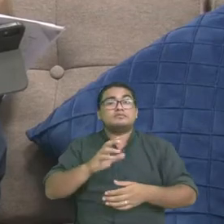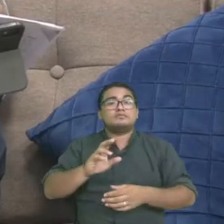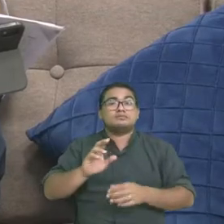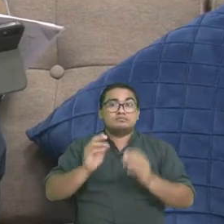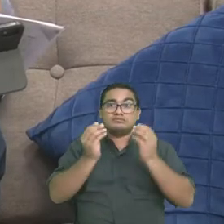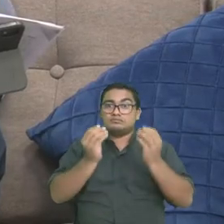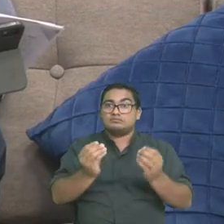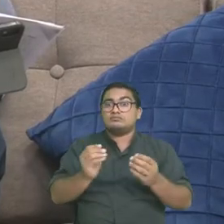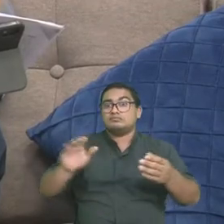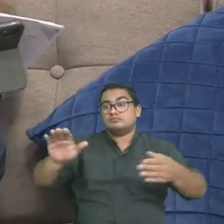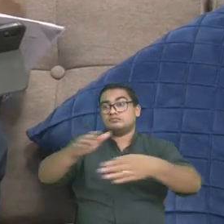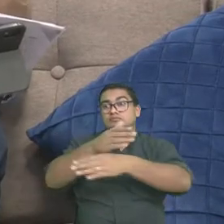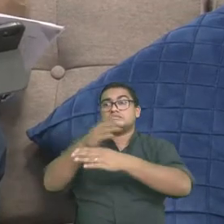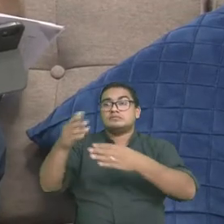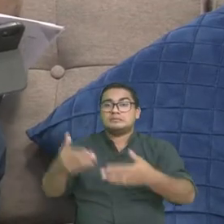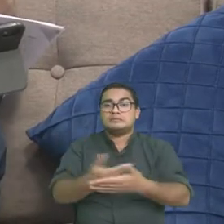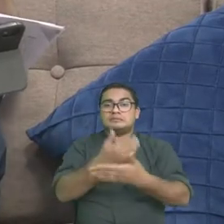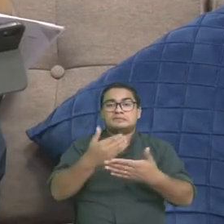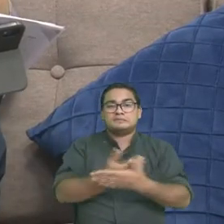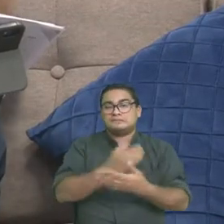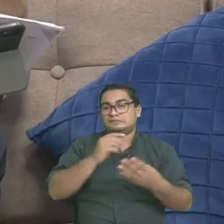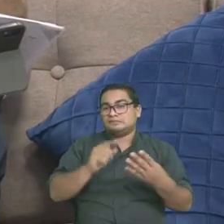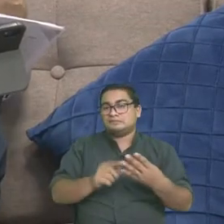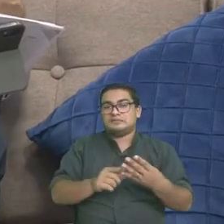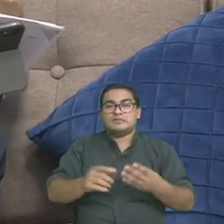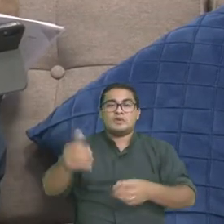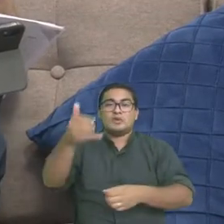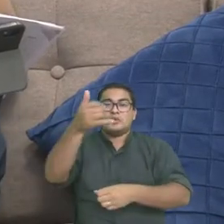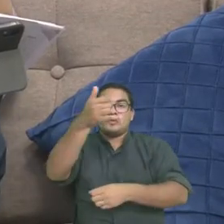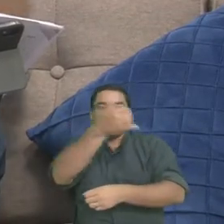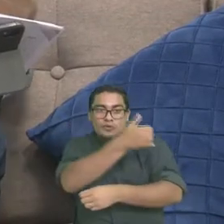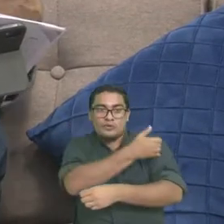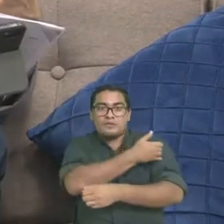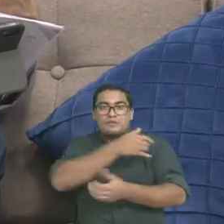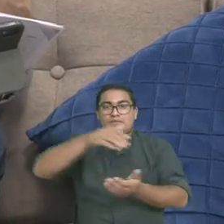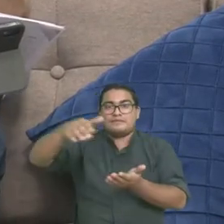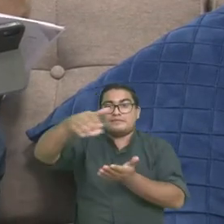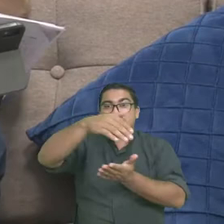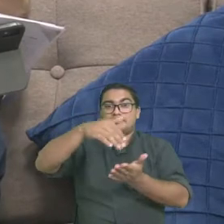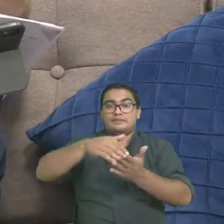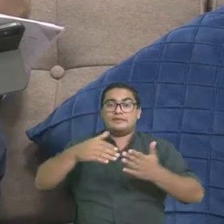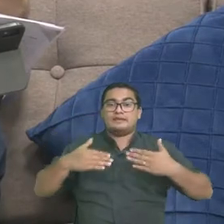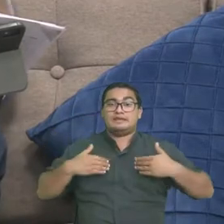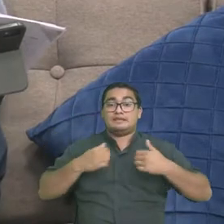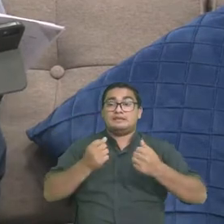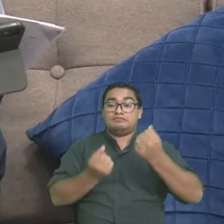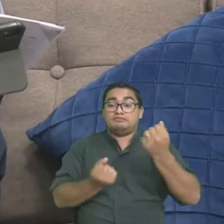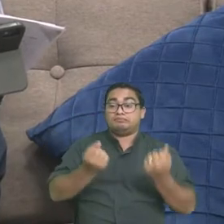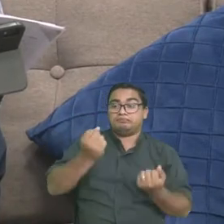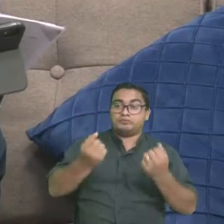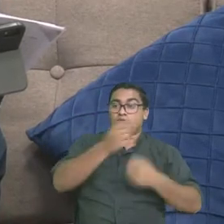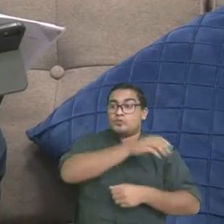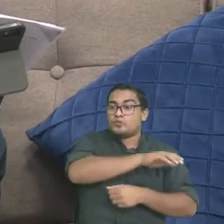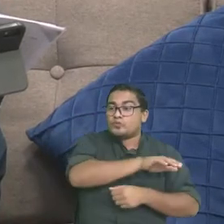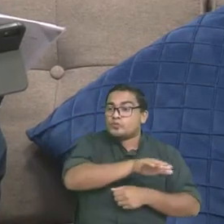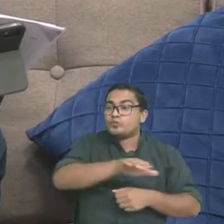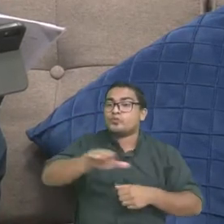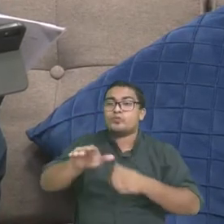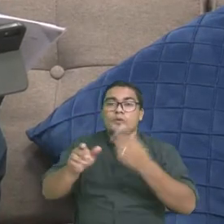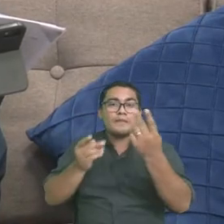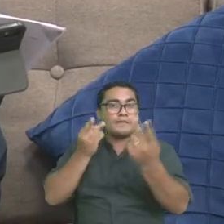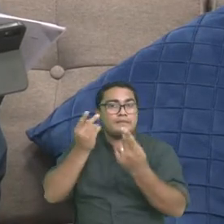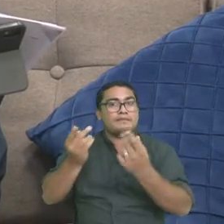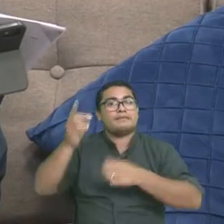tenemos, los hospitales, los centros de salud, las clínicas móviles. Solo tenés que analizar un